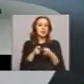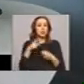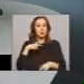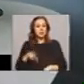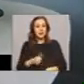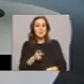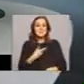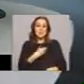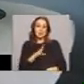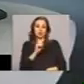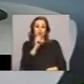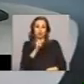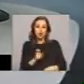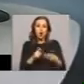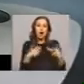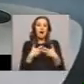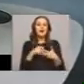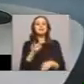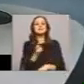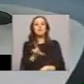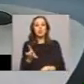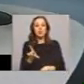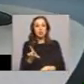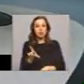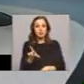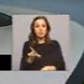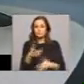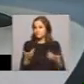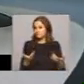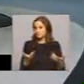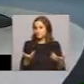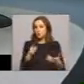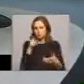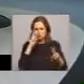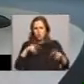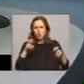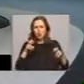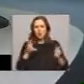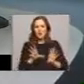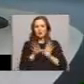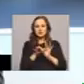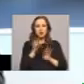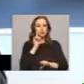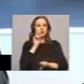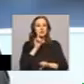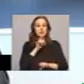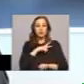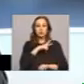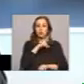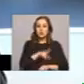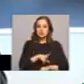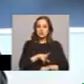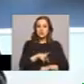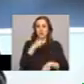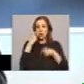Badajoz, a Guerra Civil. Has descoberto ligações importantes entre